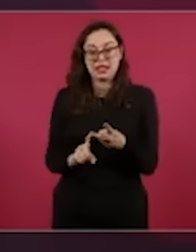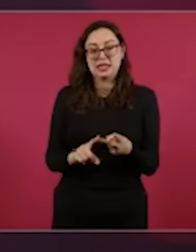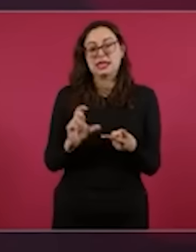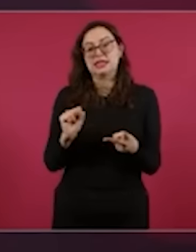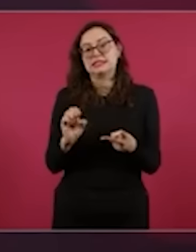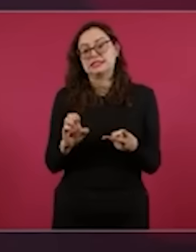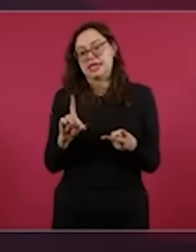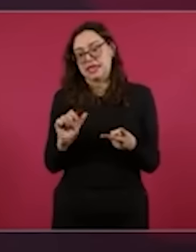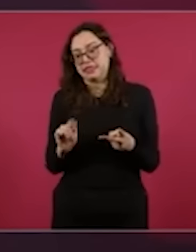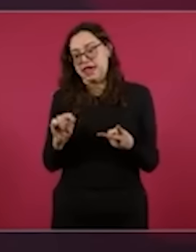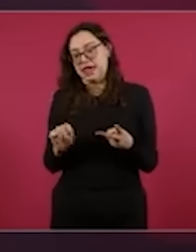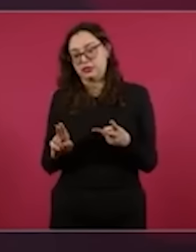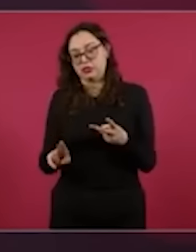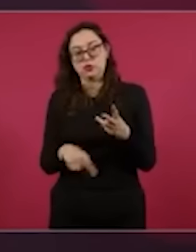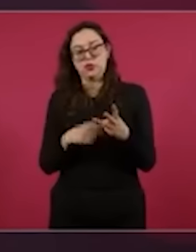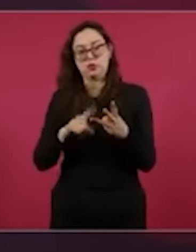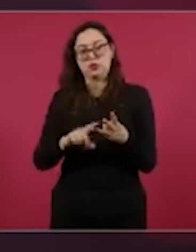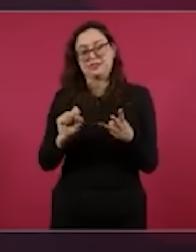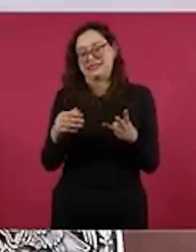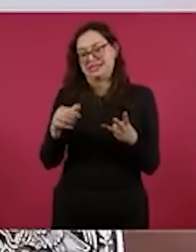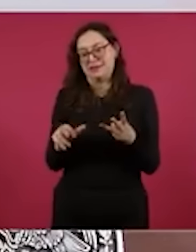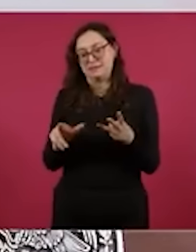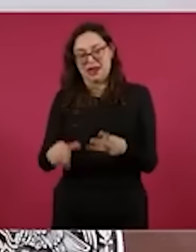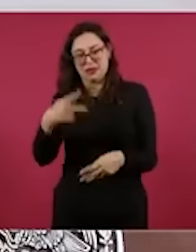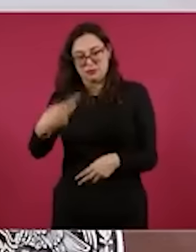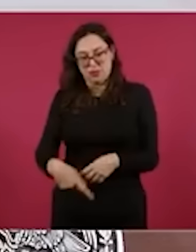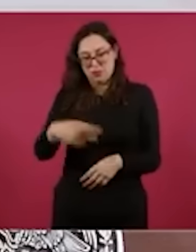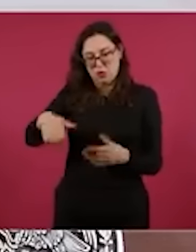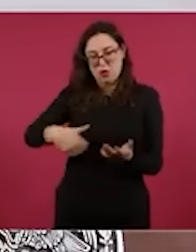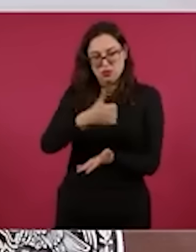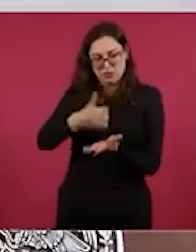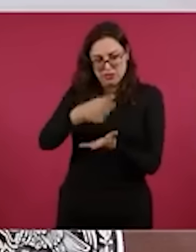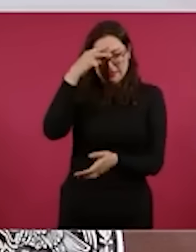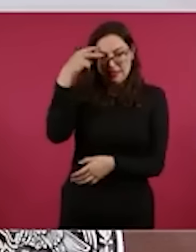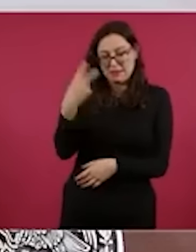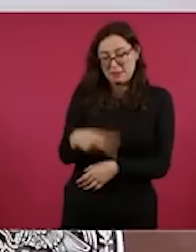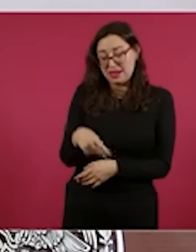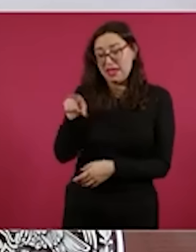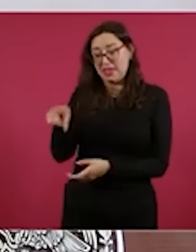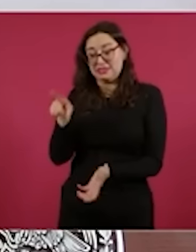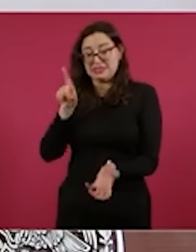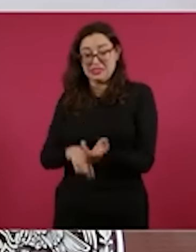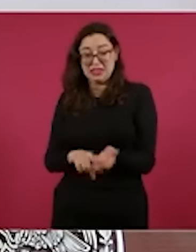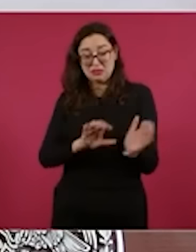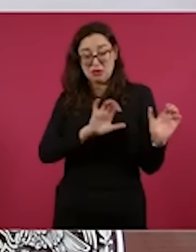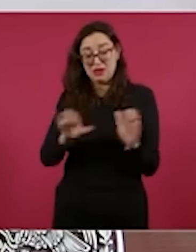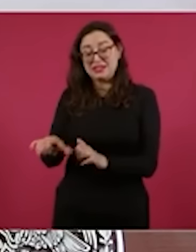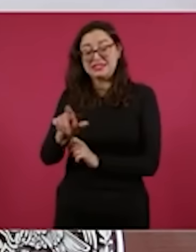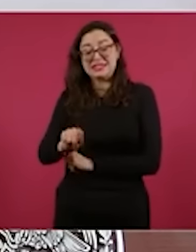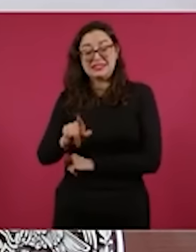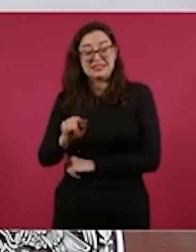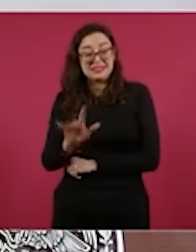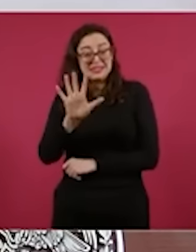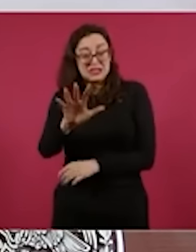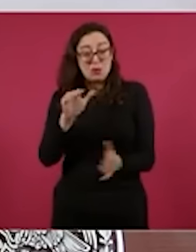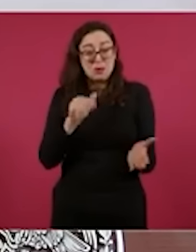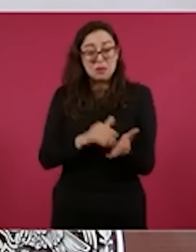del gobierno local. Va a generar más de 75,000 empleos directos e